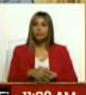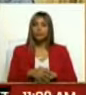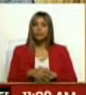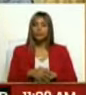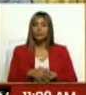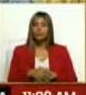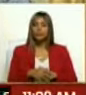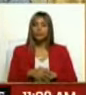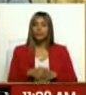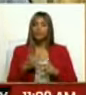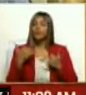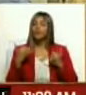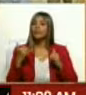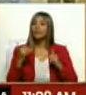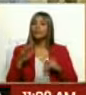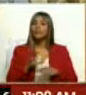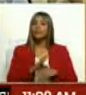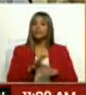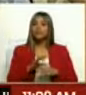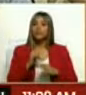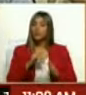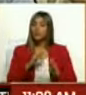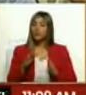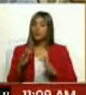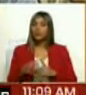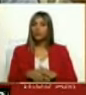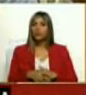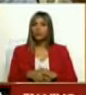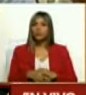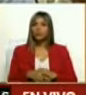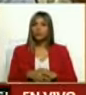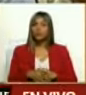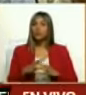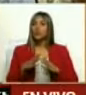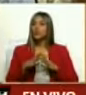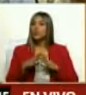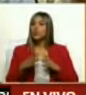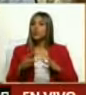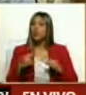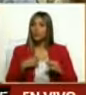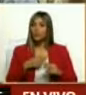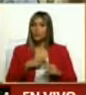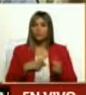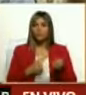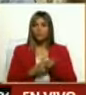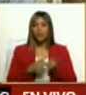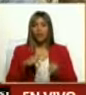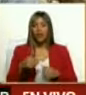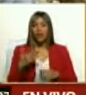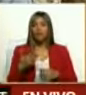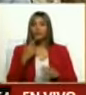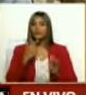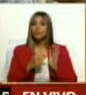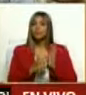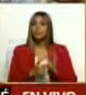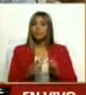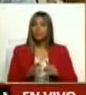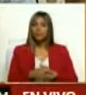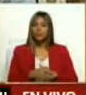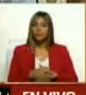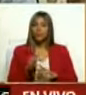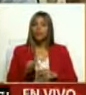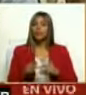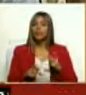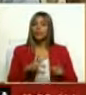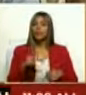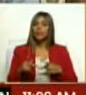y festivales musicales que se han organizado, pues tenemos todo de nuestro lado. Por eso es que es importantísimo resaltar que este